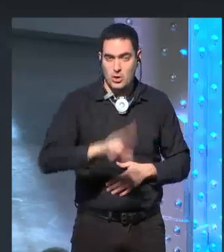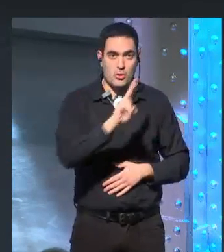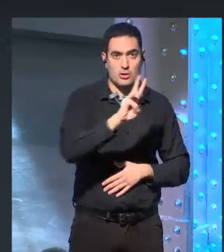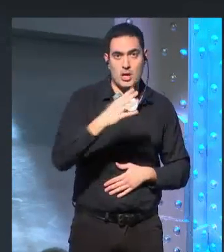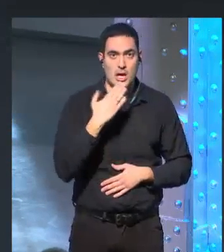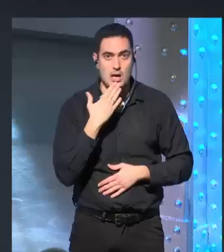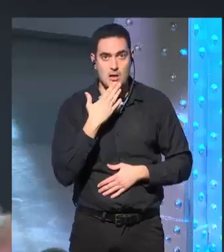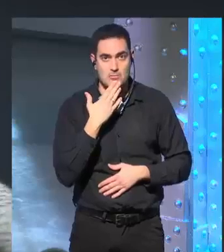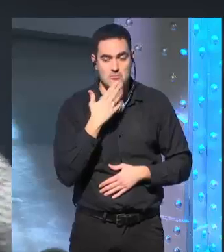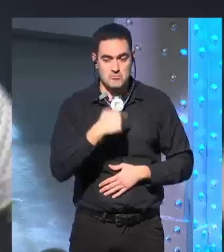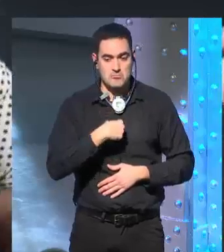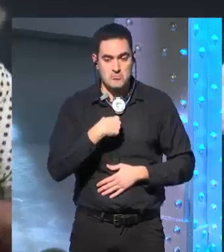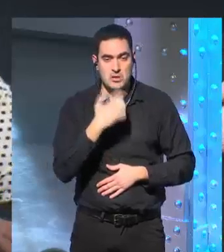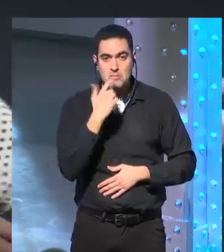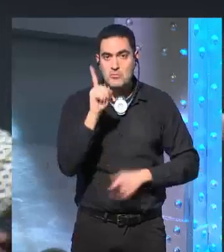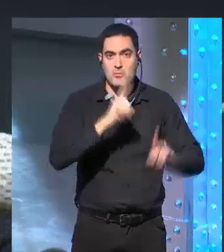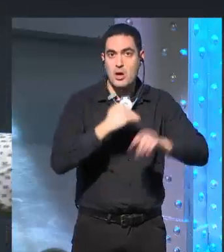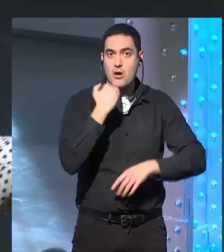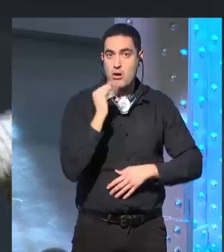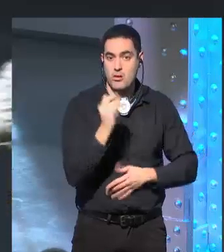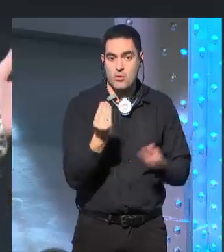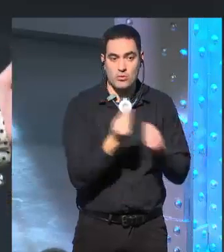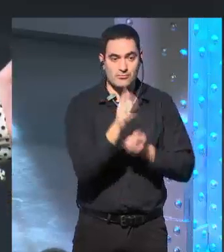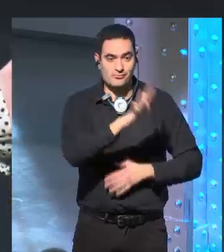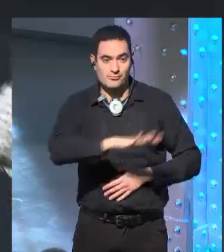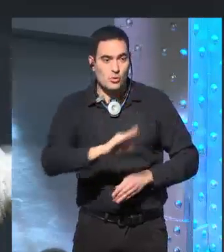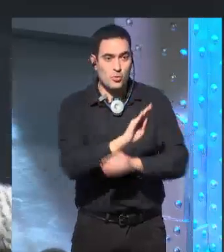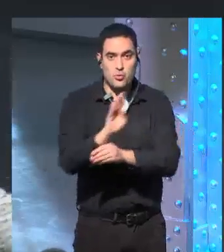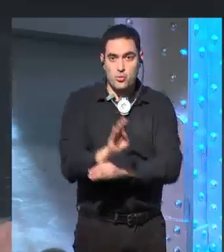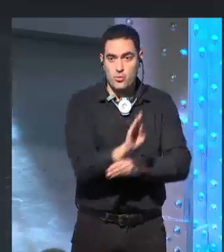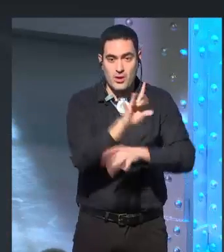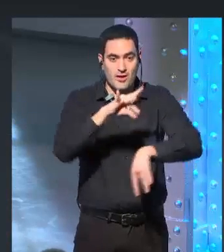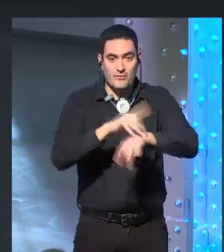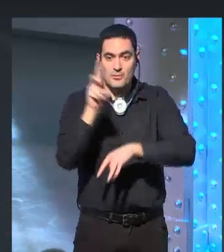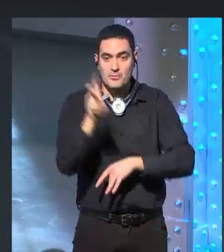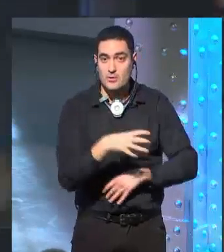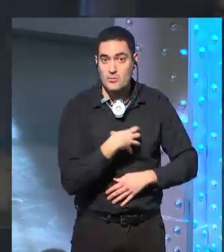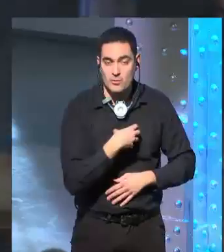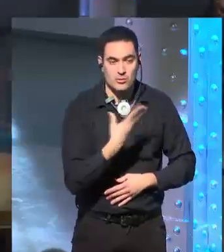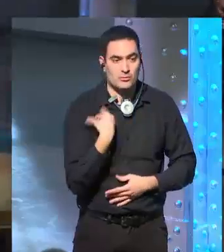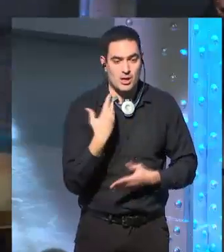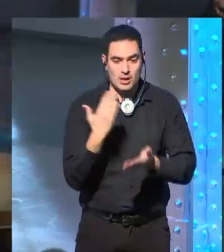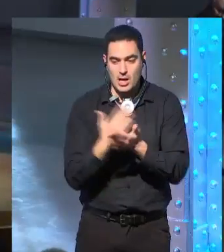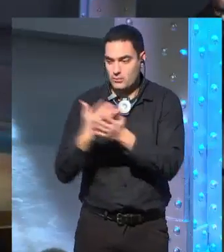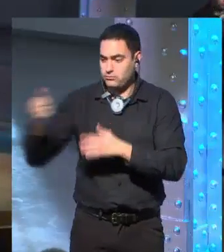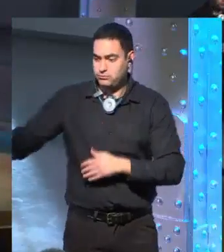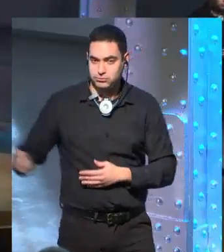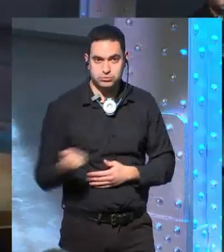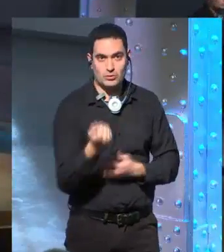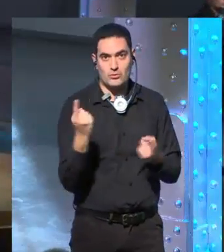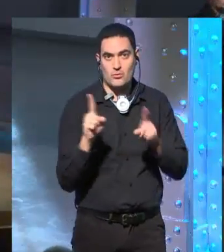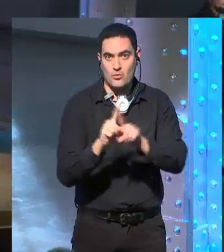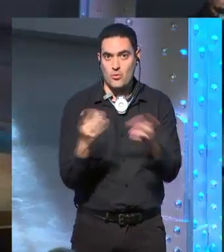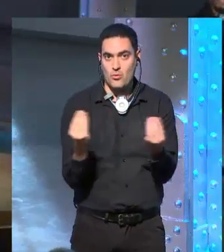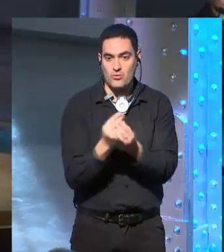2-3 años, y si tenía algún problema con la niñera porque estaban enfermas, no podían venir, pues me lo llevaba a clase, y